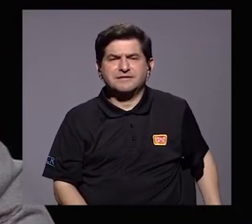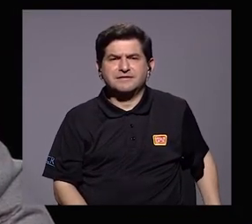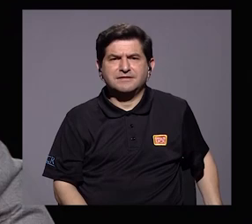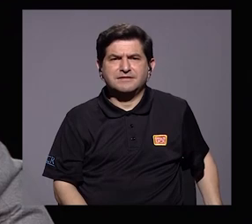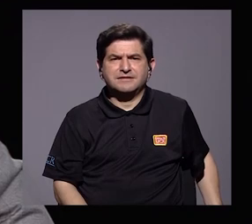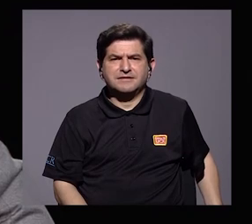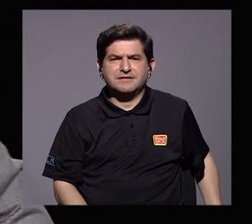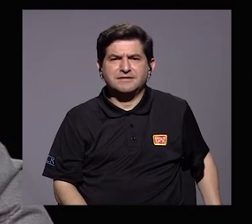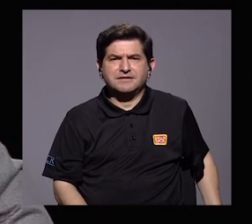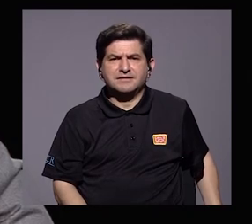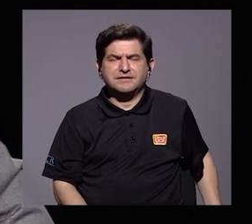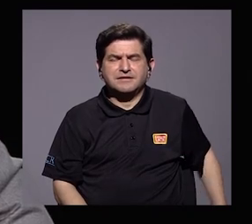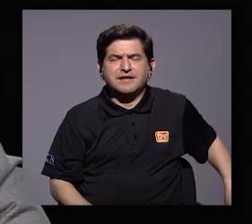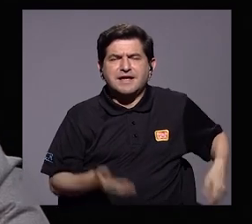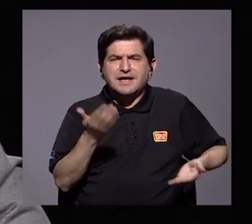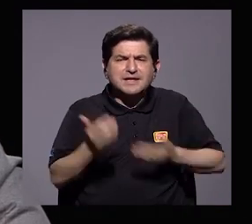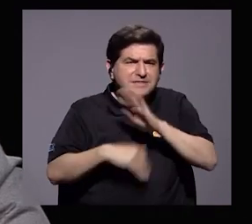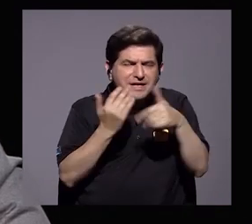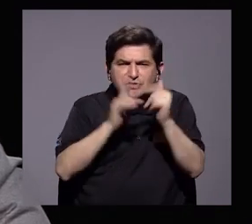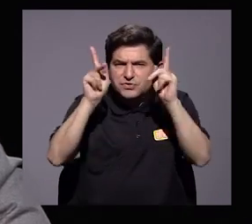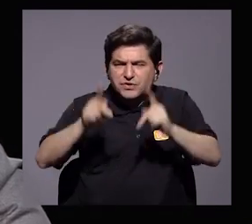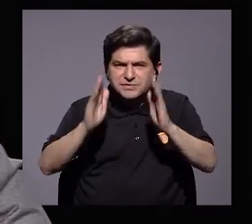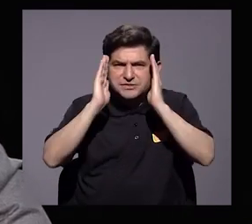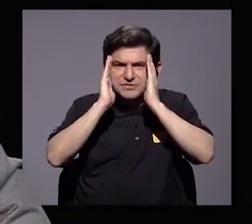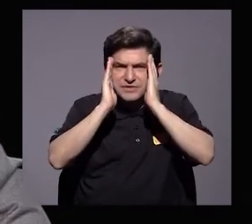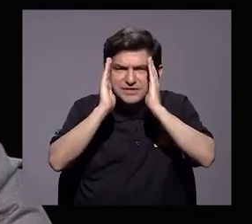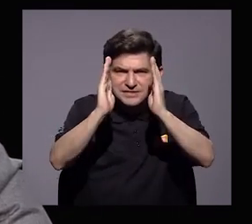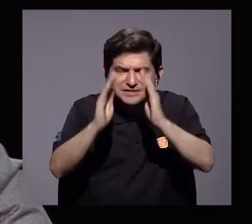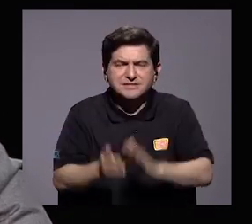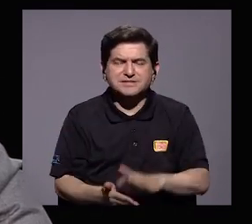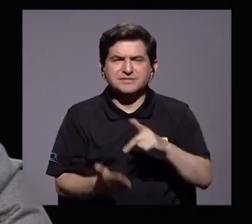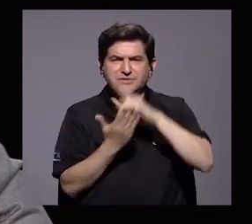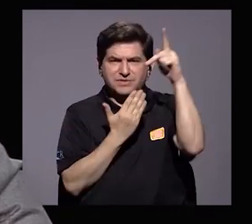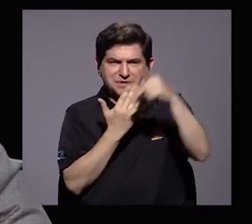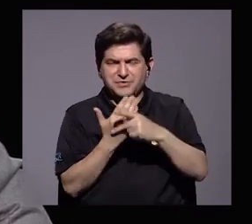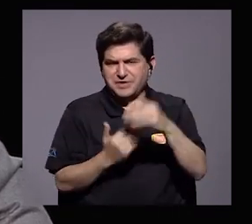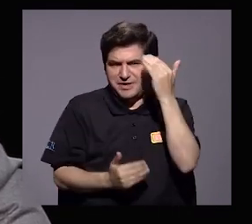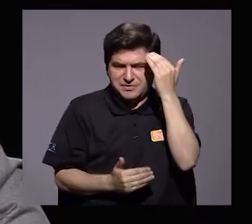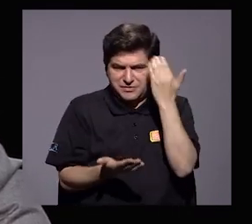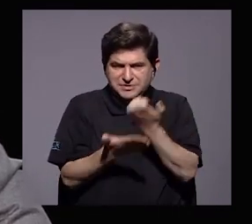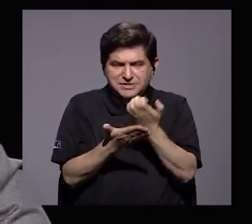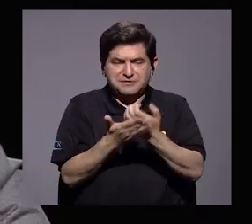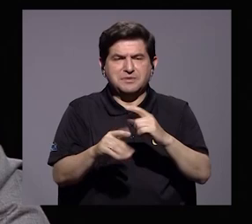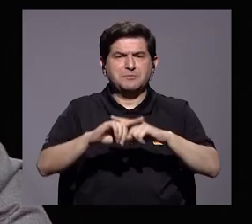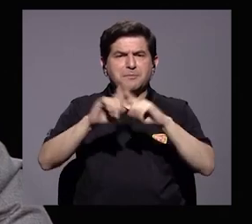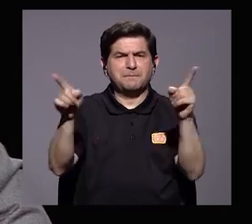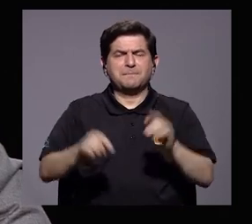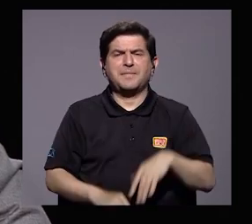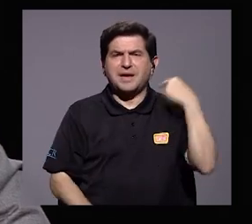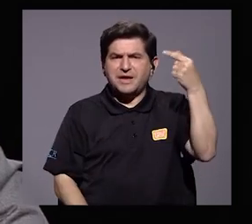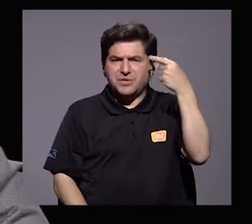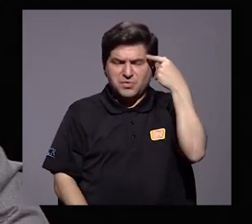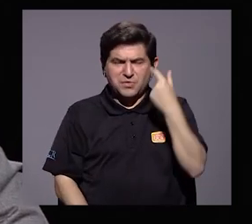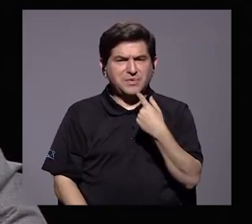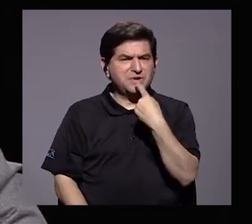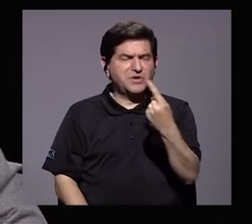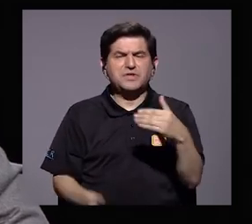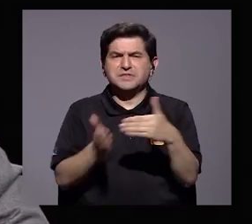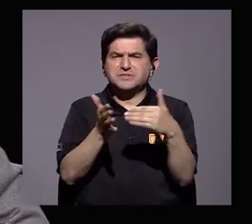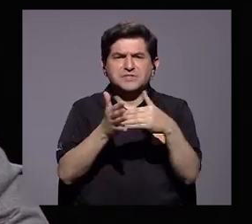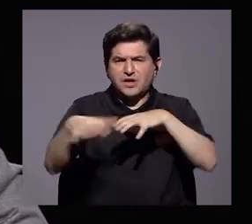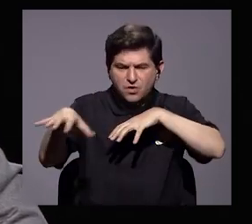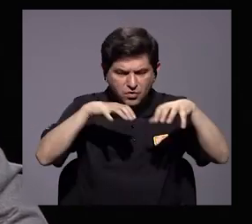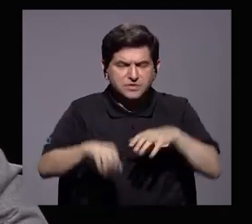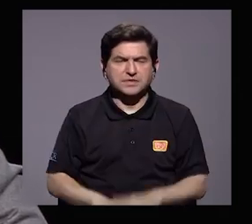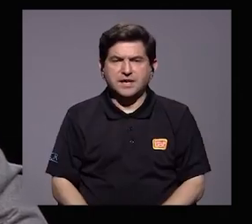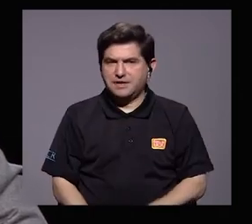tal vez nuestra audiencia también no toda estudia economía como lee uno esa reactivación que vocifera el gobierno que no es real que